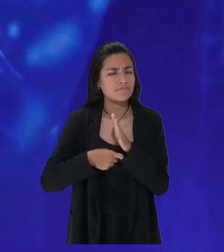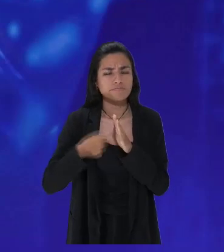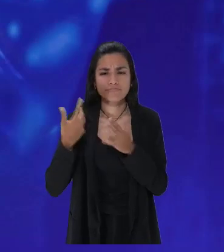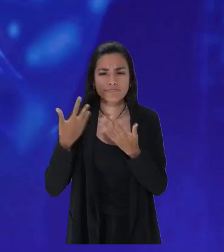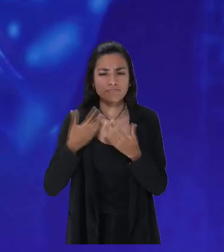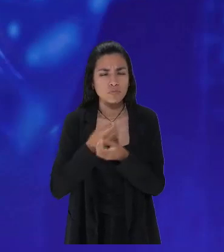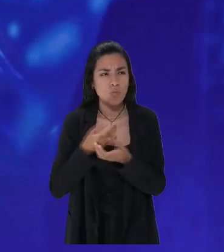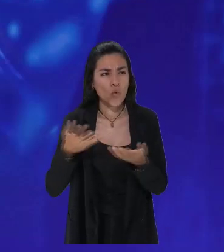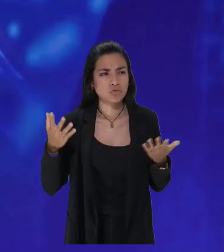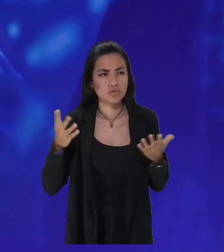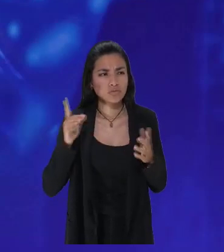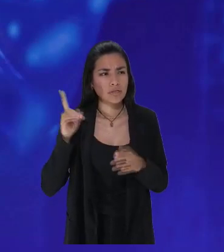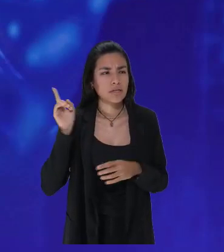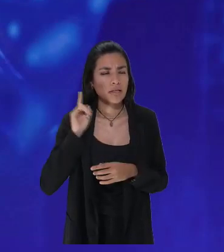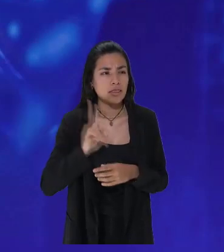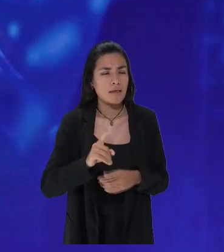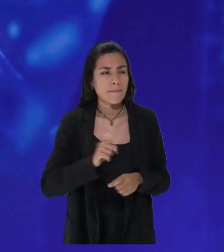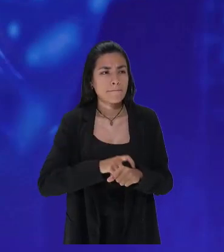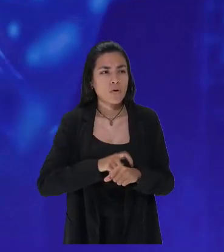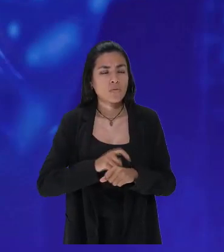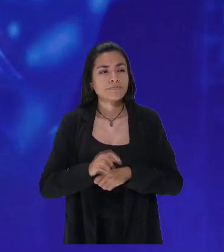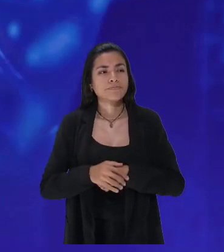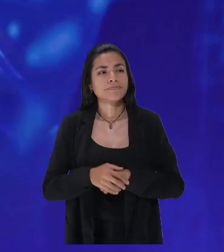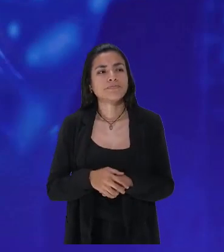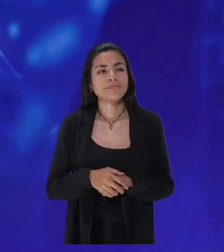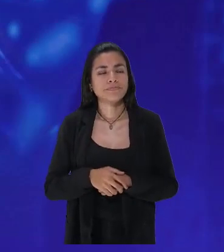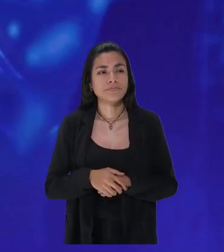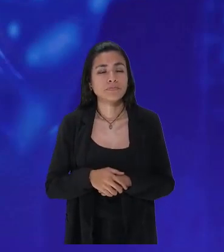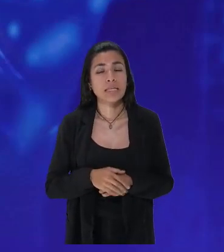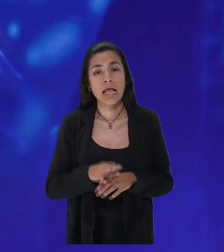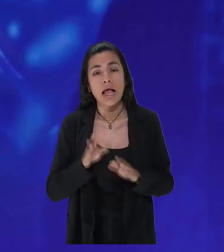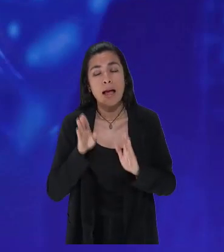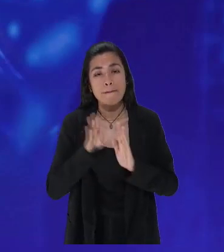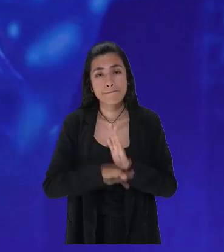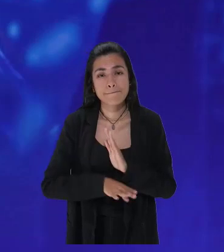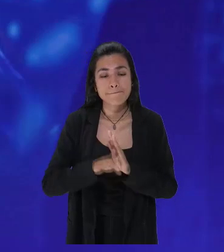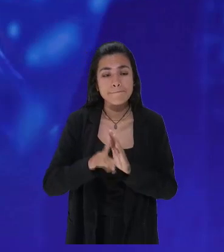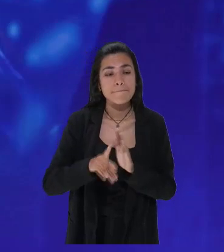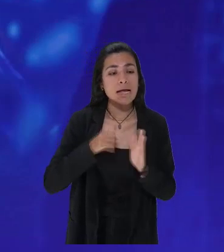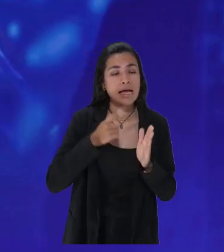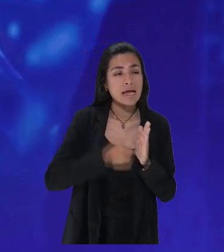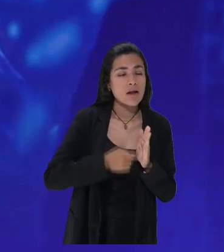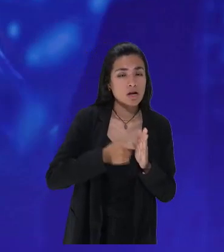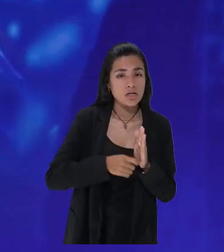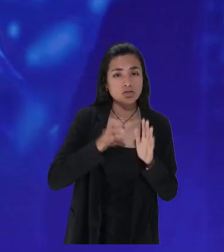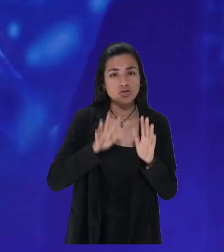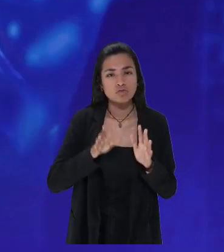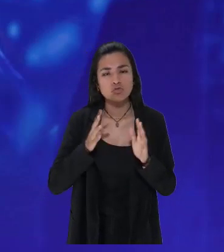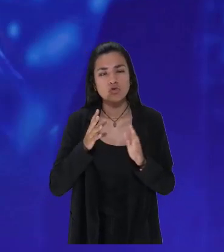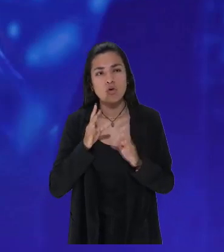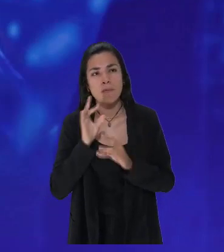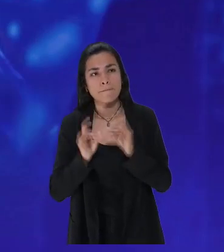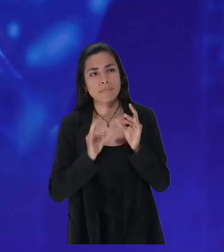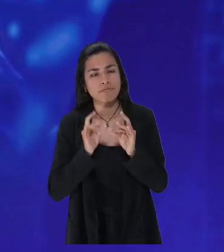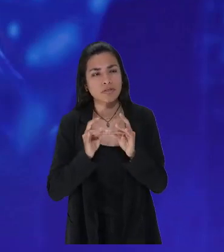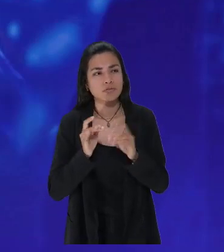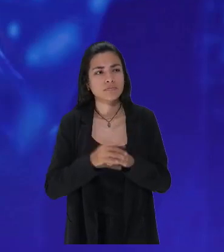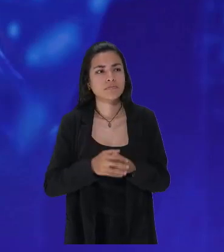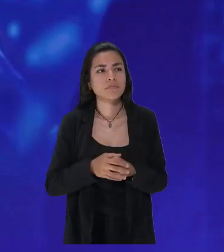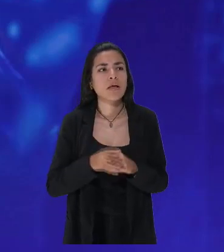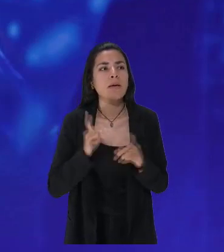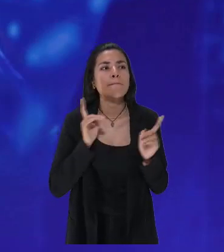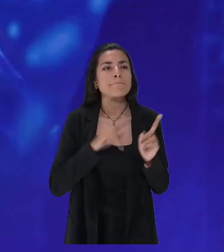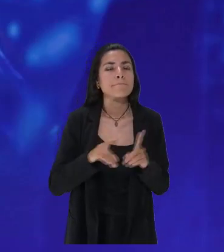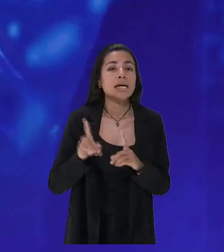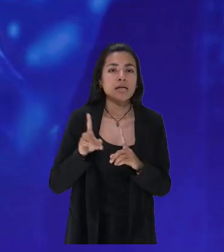de mucho tiempo, ya ha disminuido notablemente esa cantidad de errores y tiene una técnica muy perfeccionada, pero